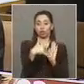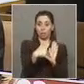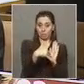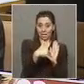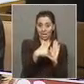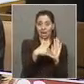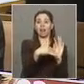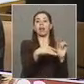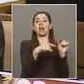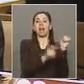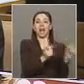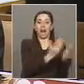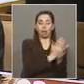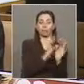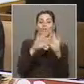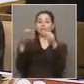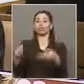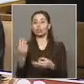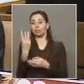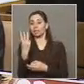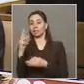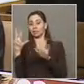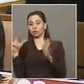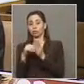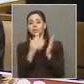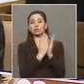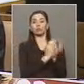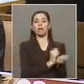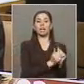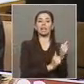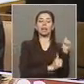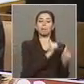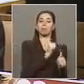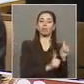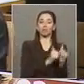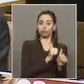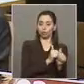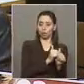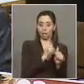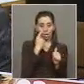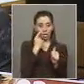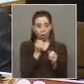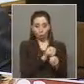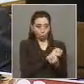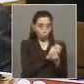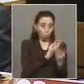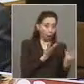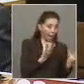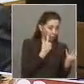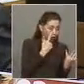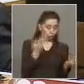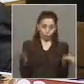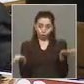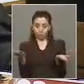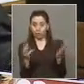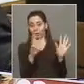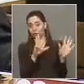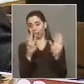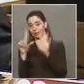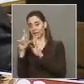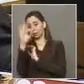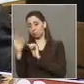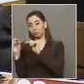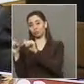38.000 estudian carrera del ámbito profesional. Desde el punto de vista cuantitativo, vuelvo a insistir, el 97%